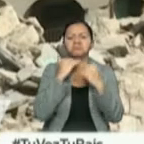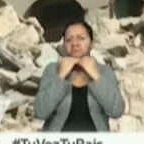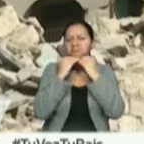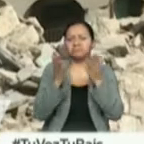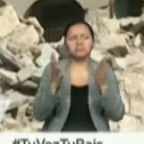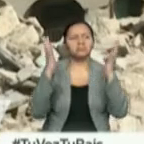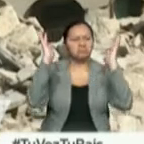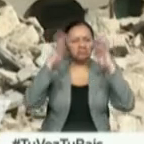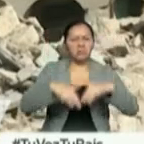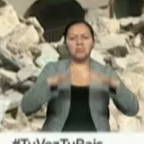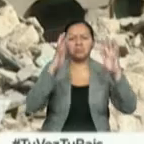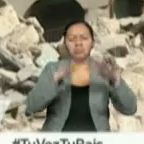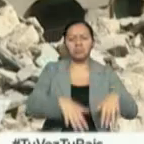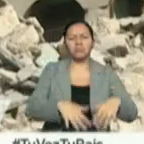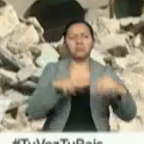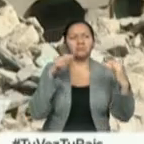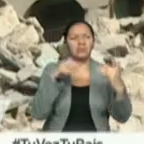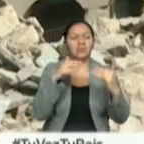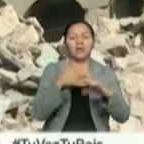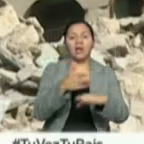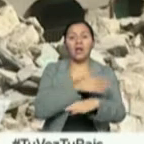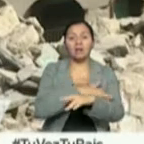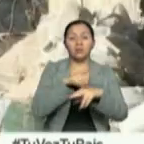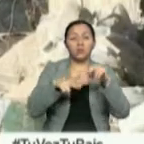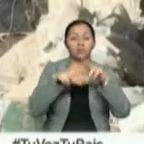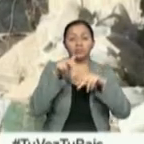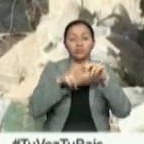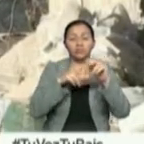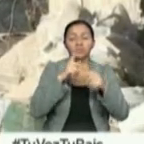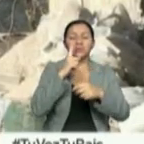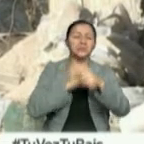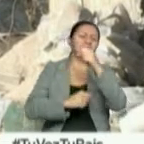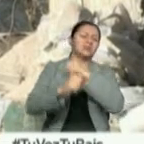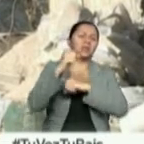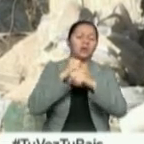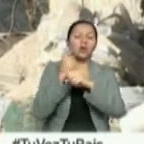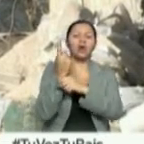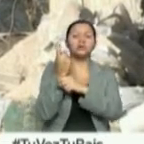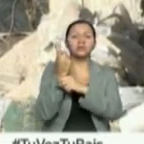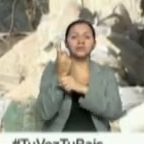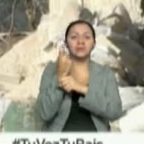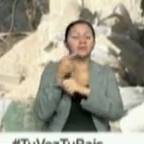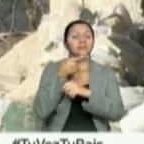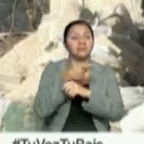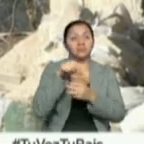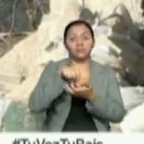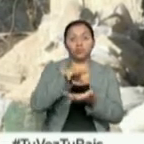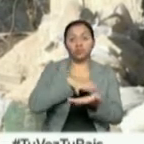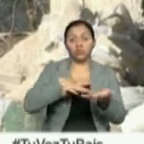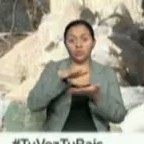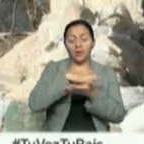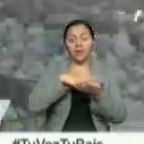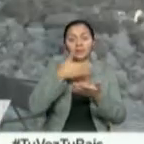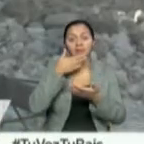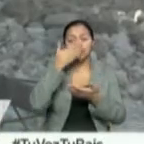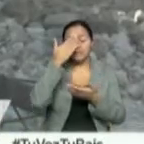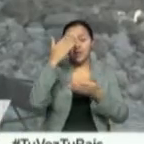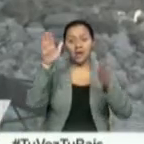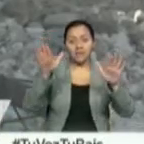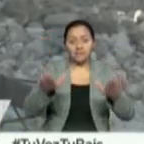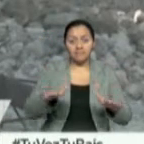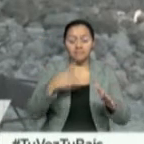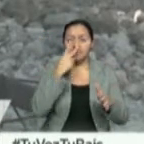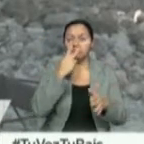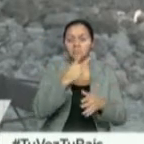derrumbó había sido construido en el siglo 11 la ciudad de la joya de la arquitectura militar islámica de la edad media cuya